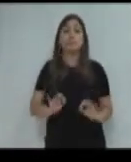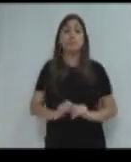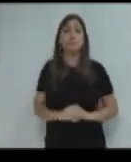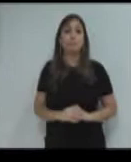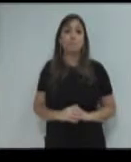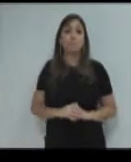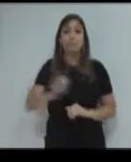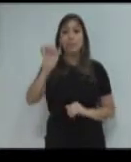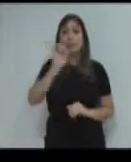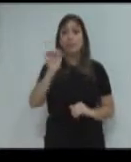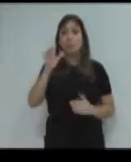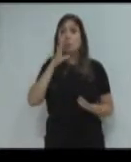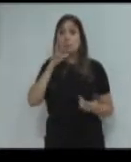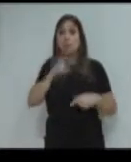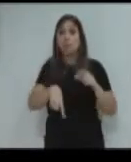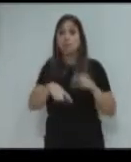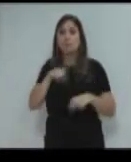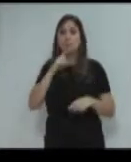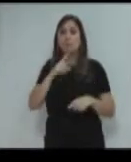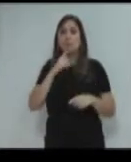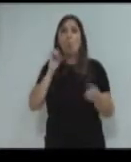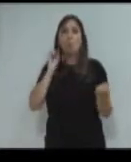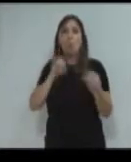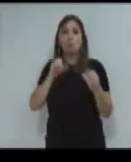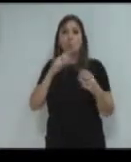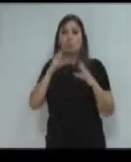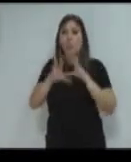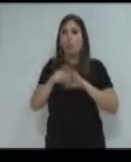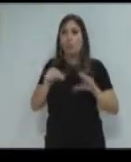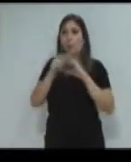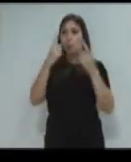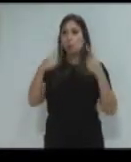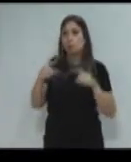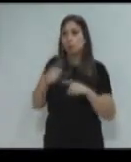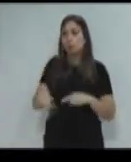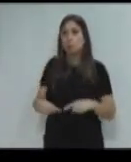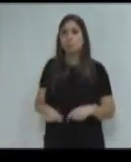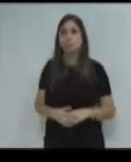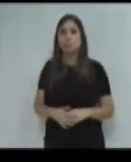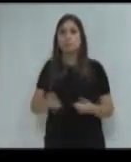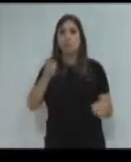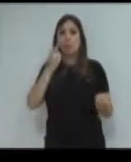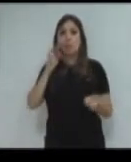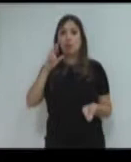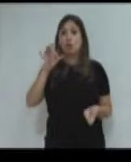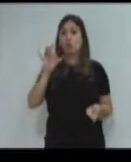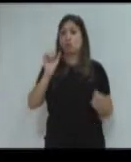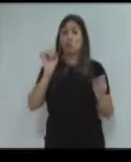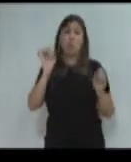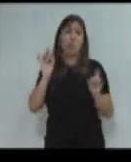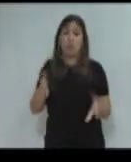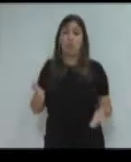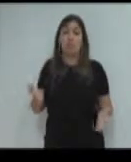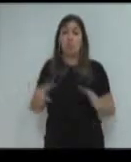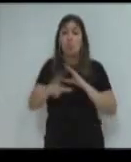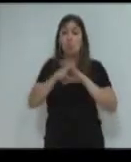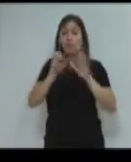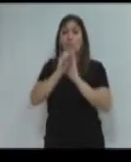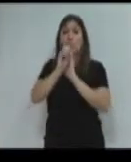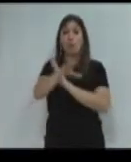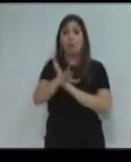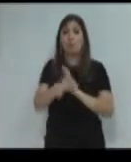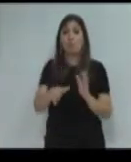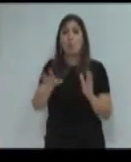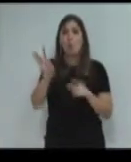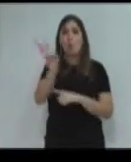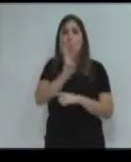Claro, de ahí el formato multimedia, los vídeos. Que eso ocurre en cualquiera, que insertes un vídeo, Claro, vídeo puedes en un insertar Word y